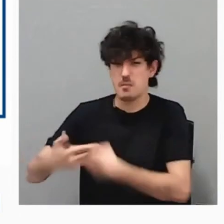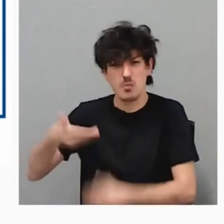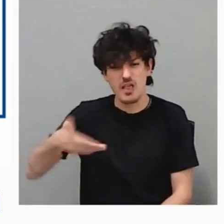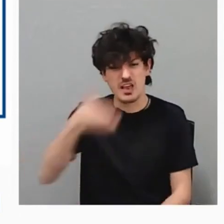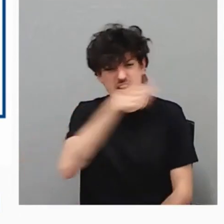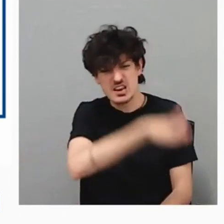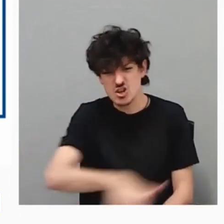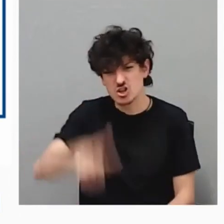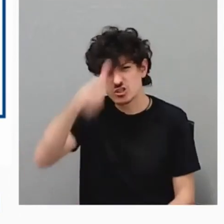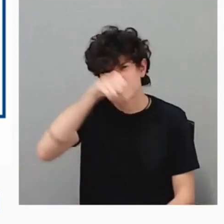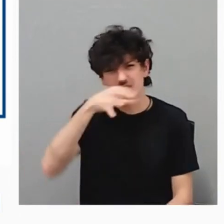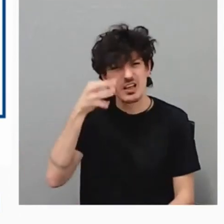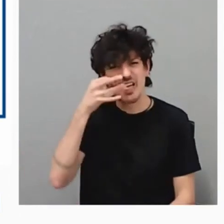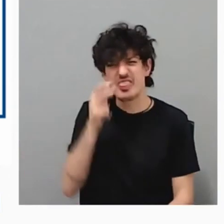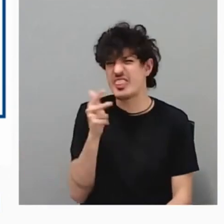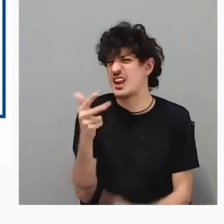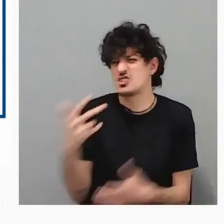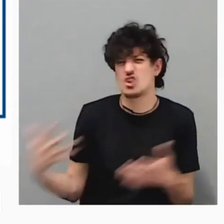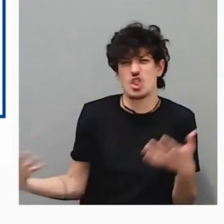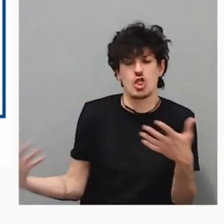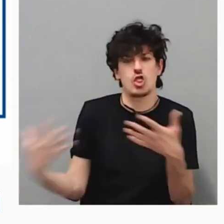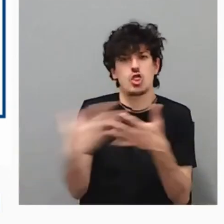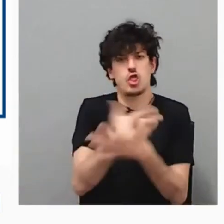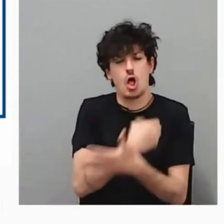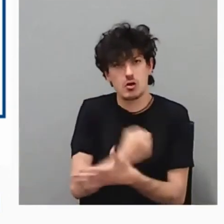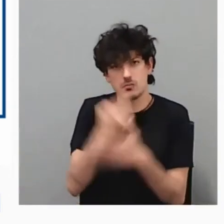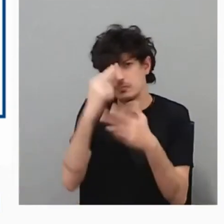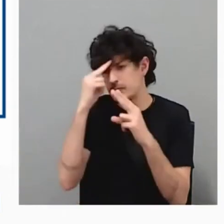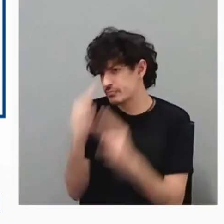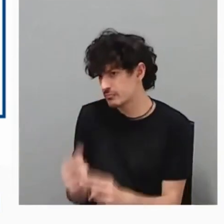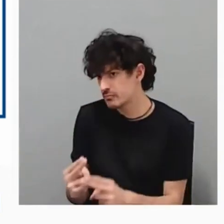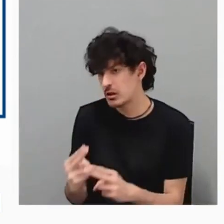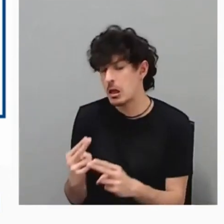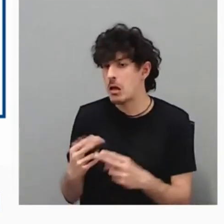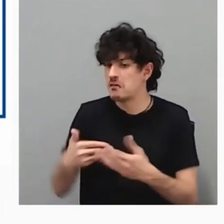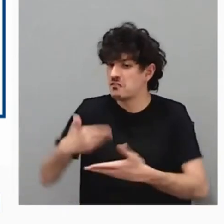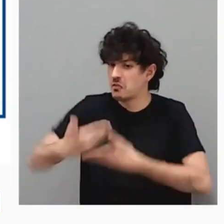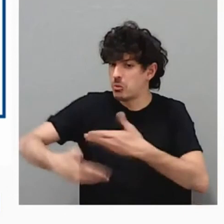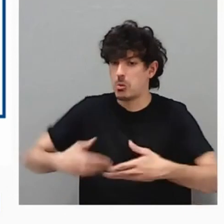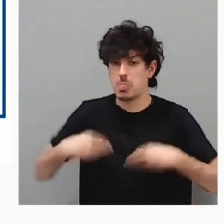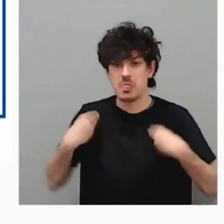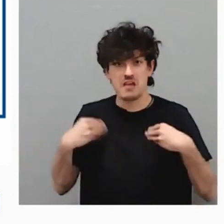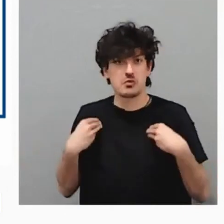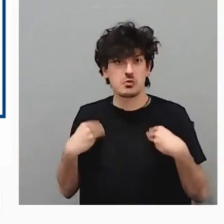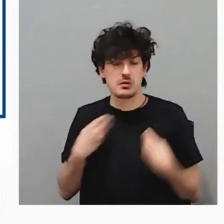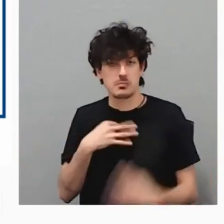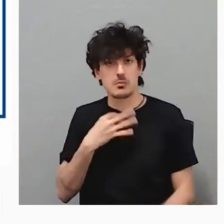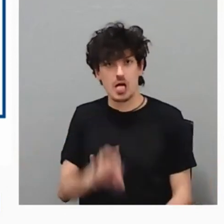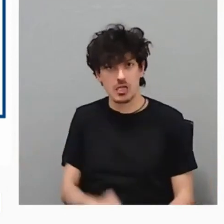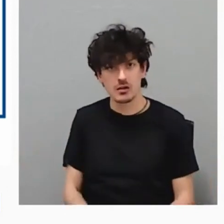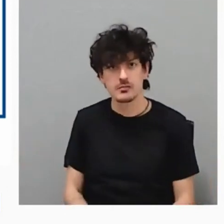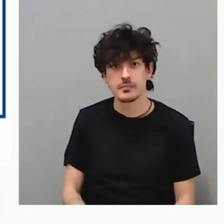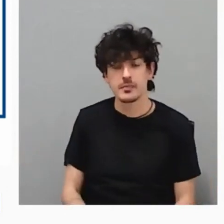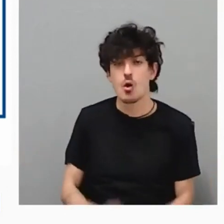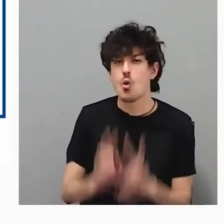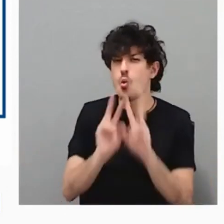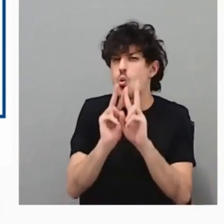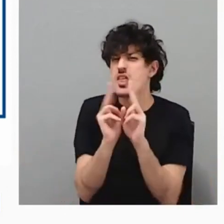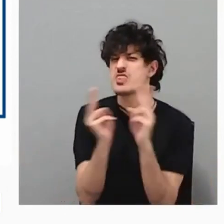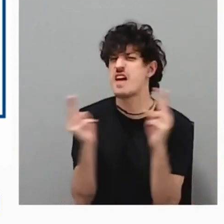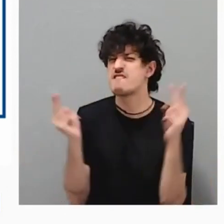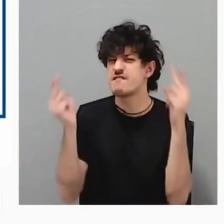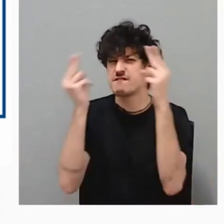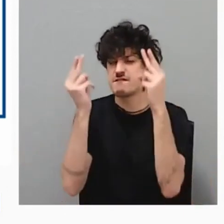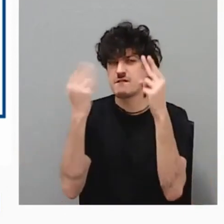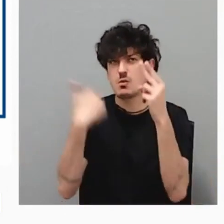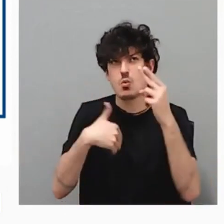ese sentido puedan disfrutar de lo que pueden llegar a ser. Nosotros en UNICEF llevamos trabajando, lógicamente, como muchísimas organizaciones,